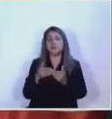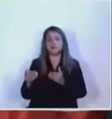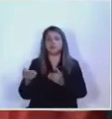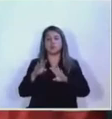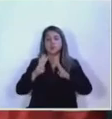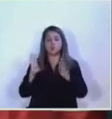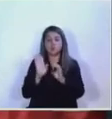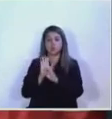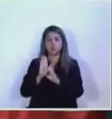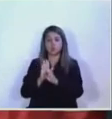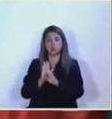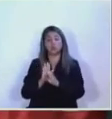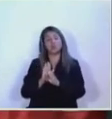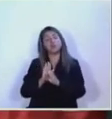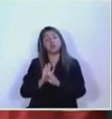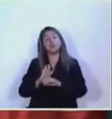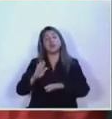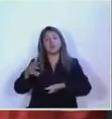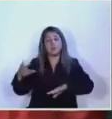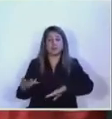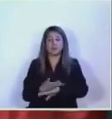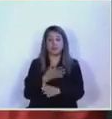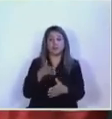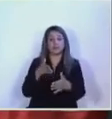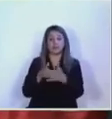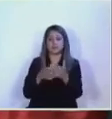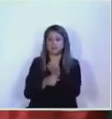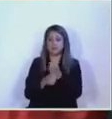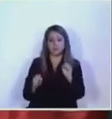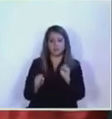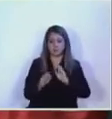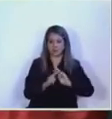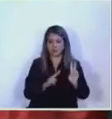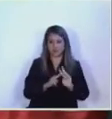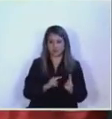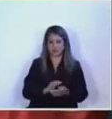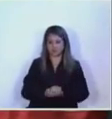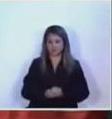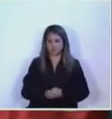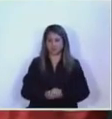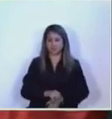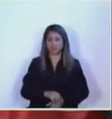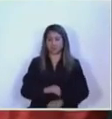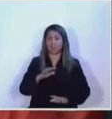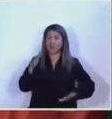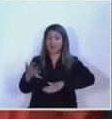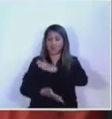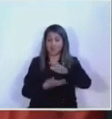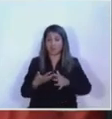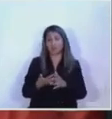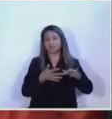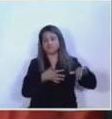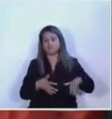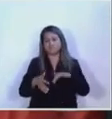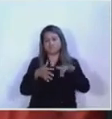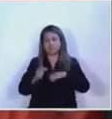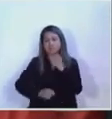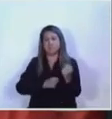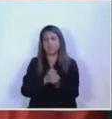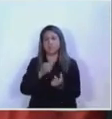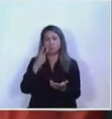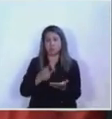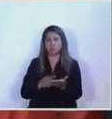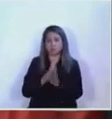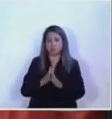cual, lamentablemente, se vio imposibilitado de ver la luz. La revuelta social del año